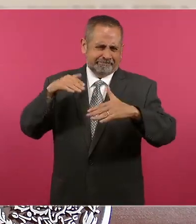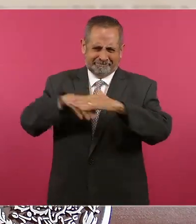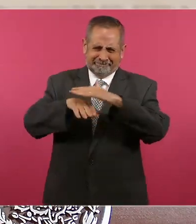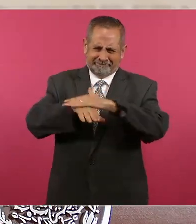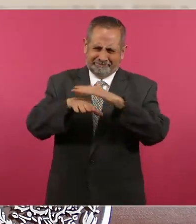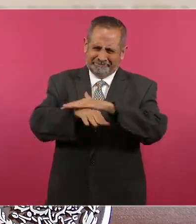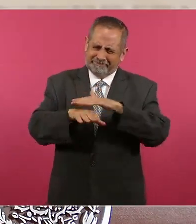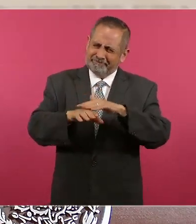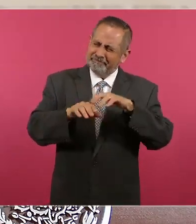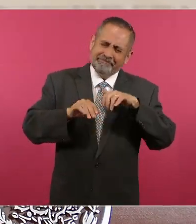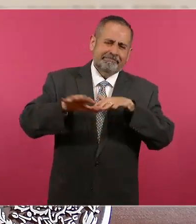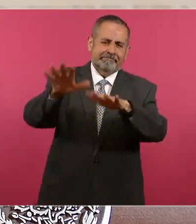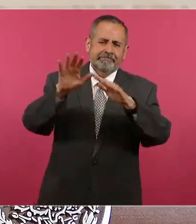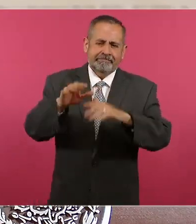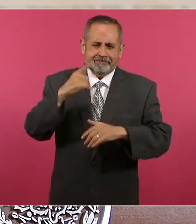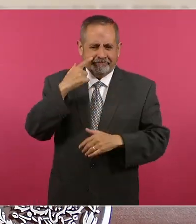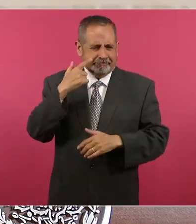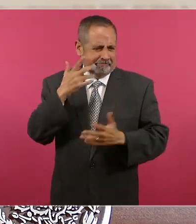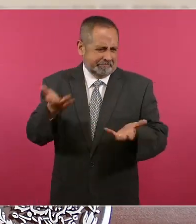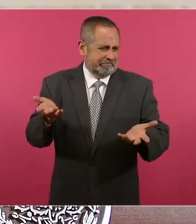todos.